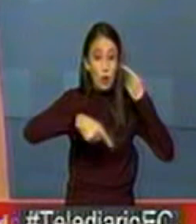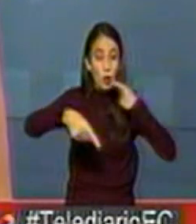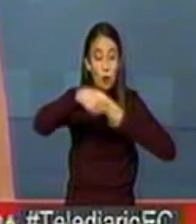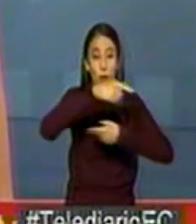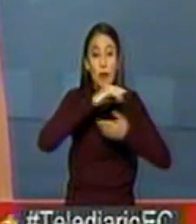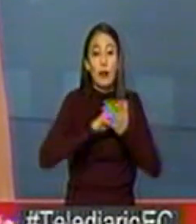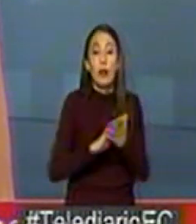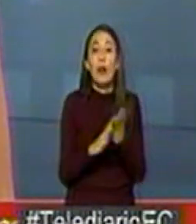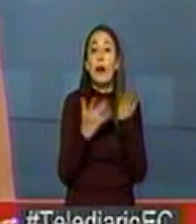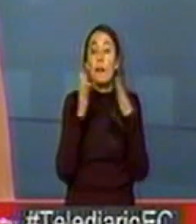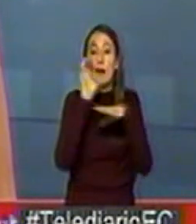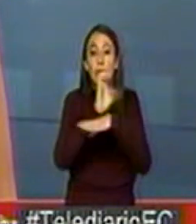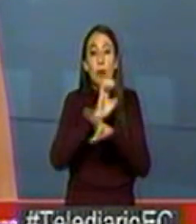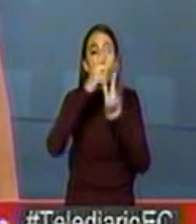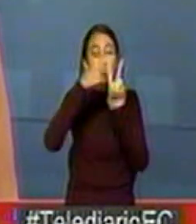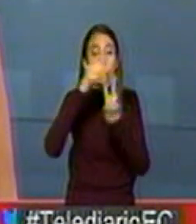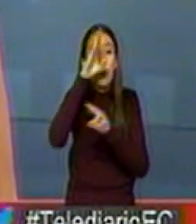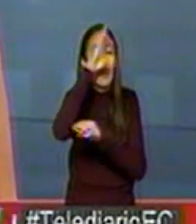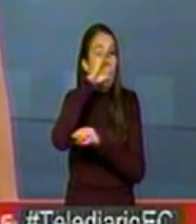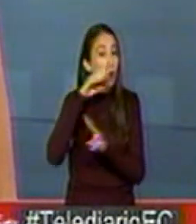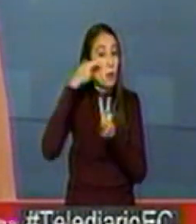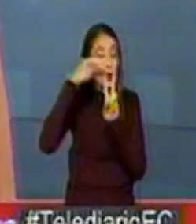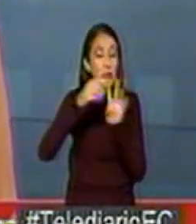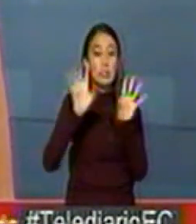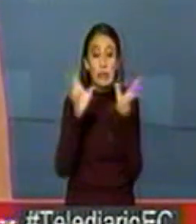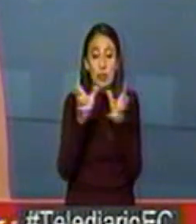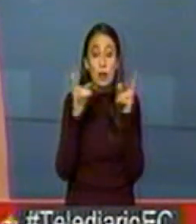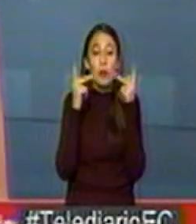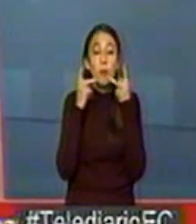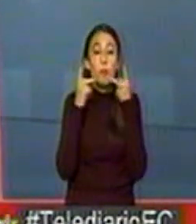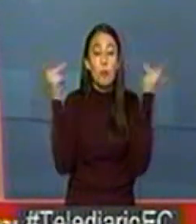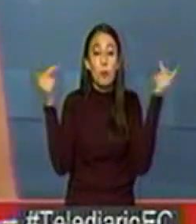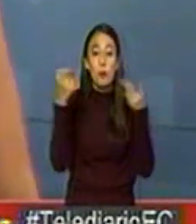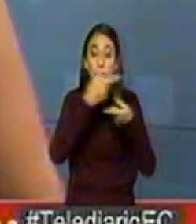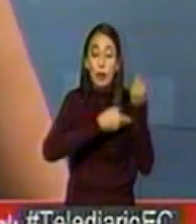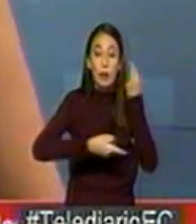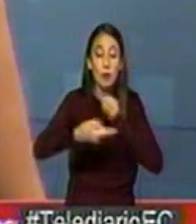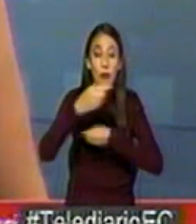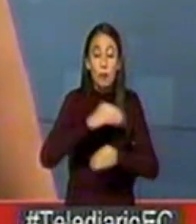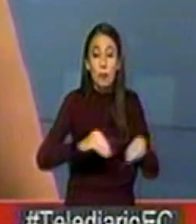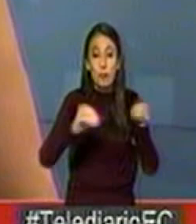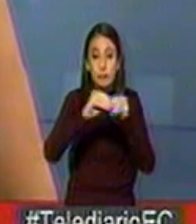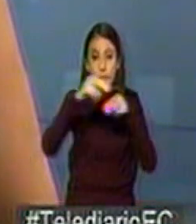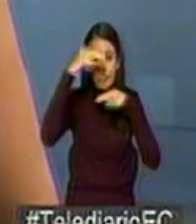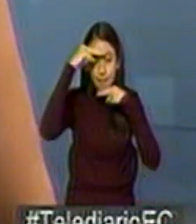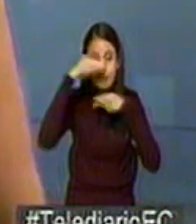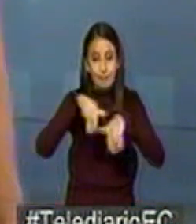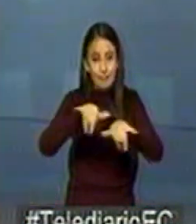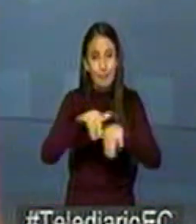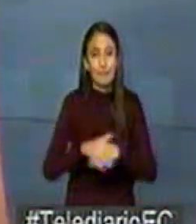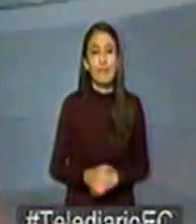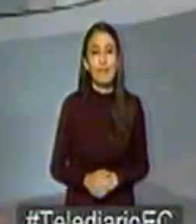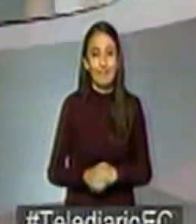través de Ecuador TV, Gama Visión y Pública FM. Viene enseguida Carla Larrea con más de Telediario.